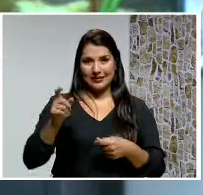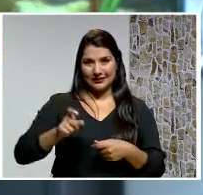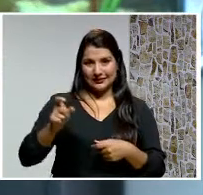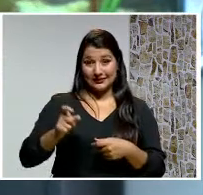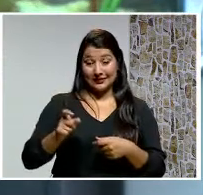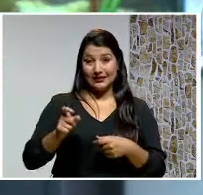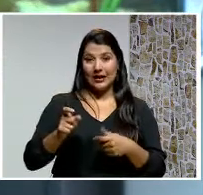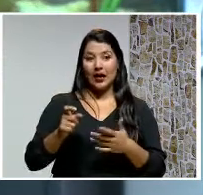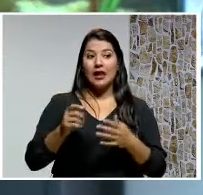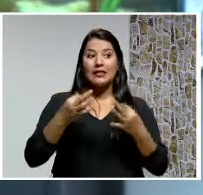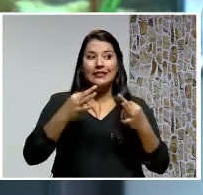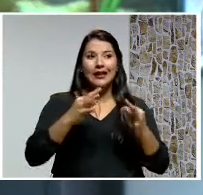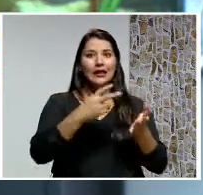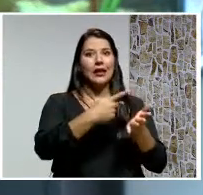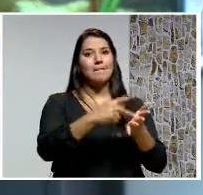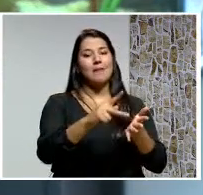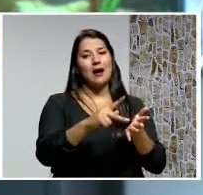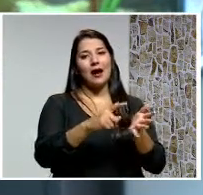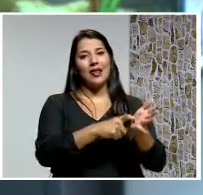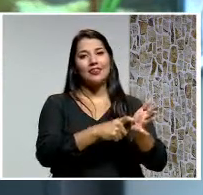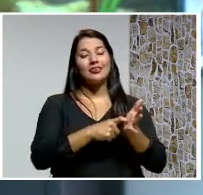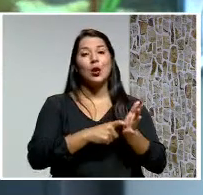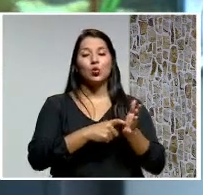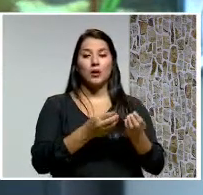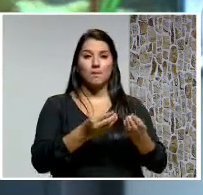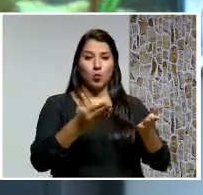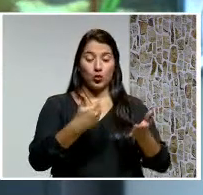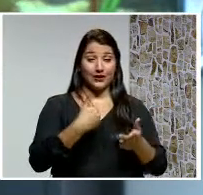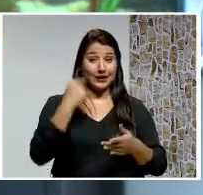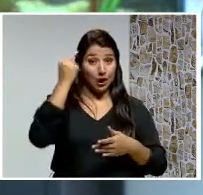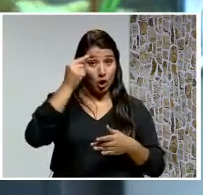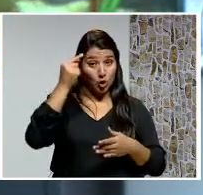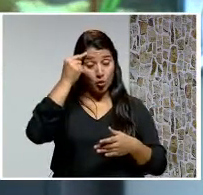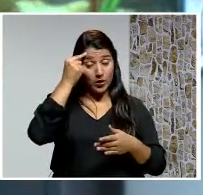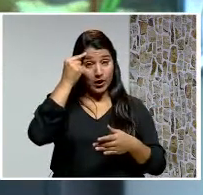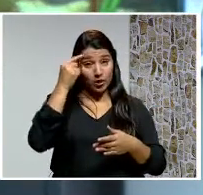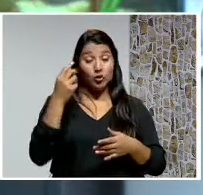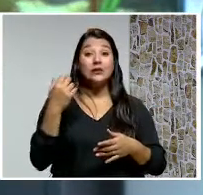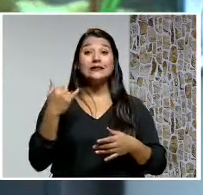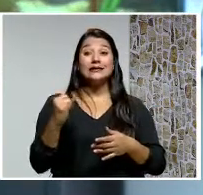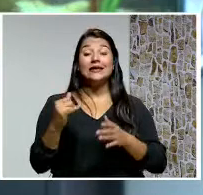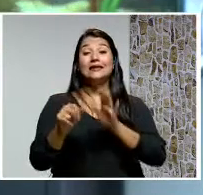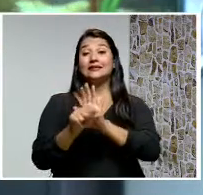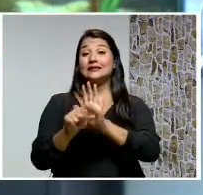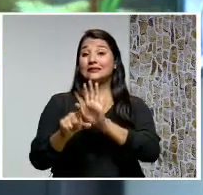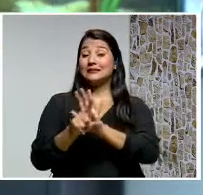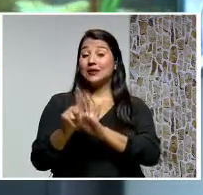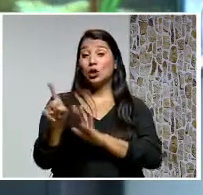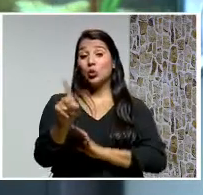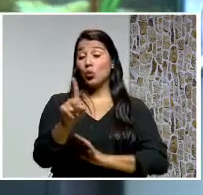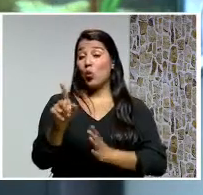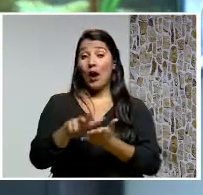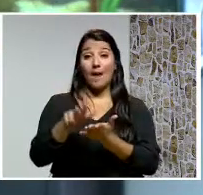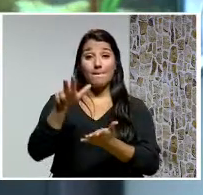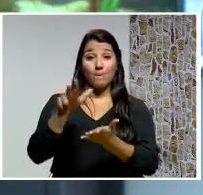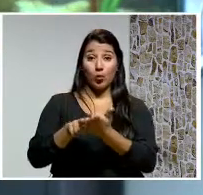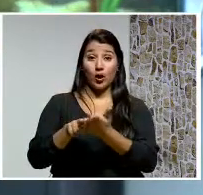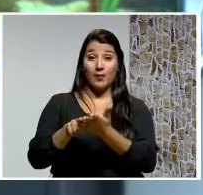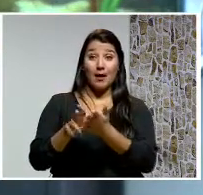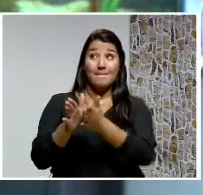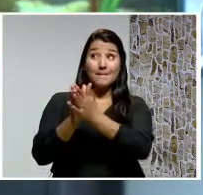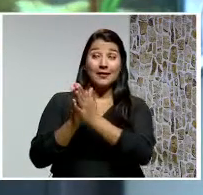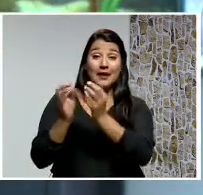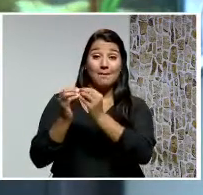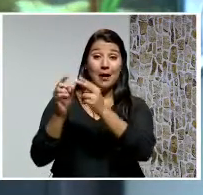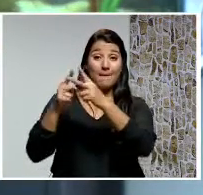fiscal, y ese déficit, si lo y financia totalmente el mercado interno, es decir, si la Asamblea Legislativa no le aprueba el emitir más deuda